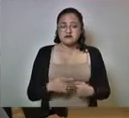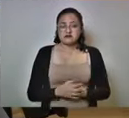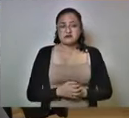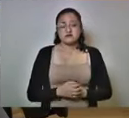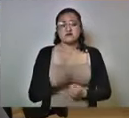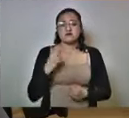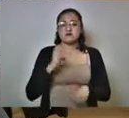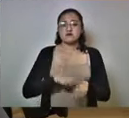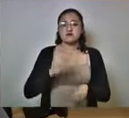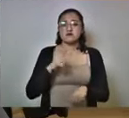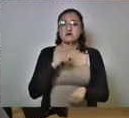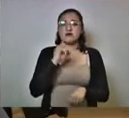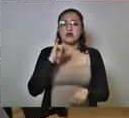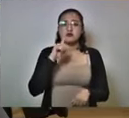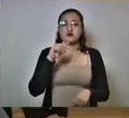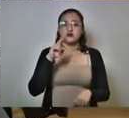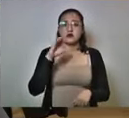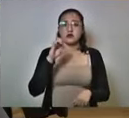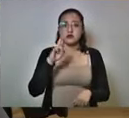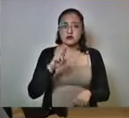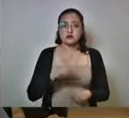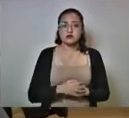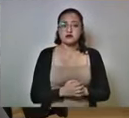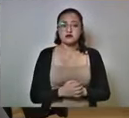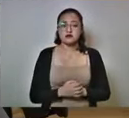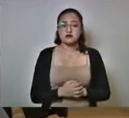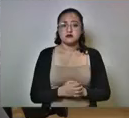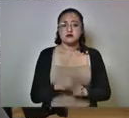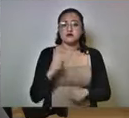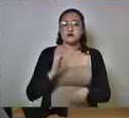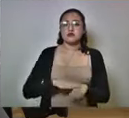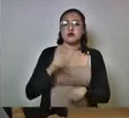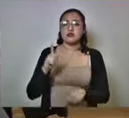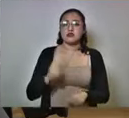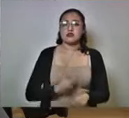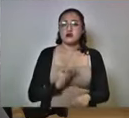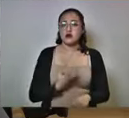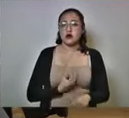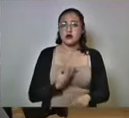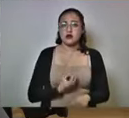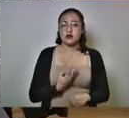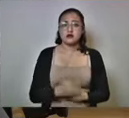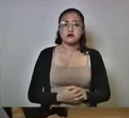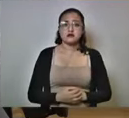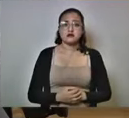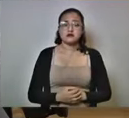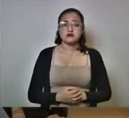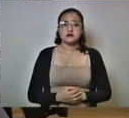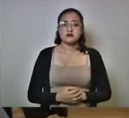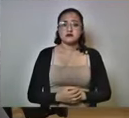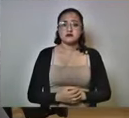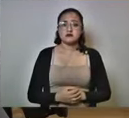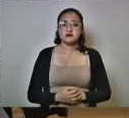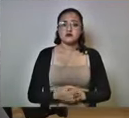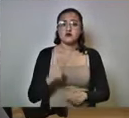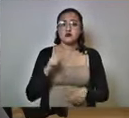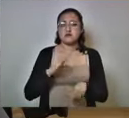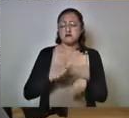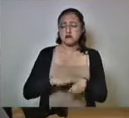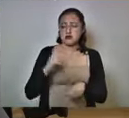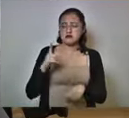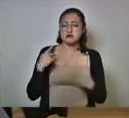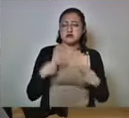capital. 2 más en Izúcar, 1 más en Tehuacán, 1 más en San